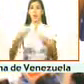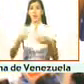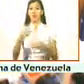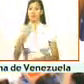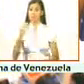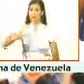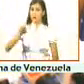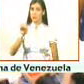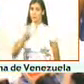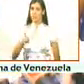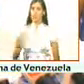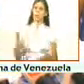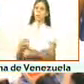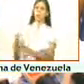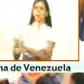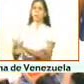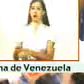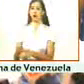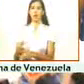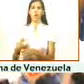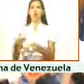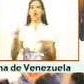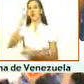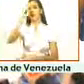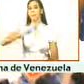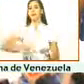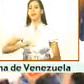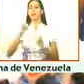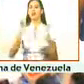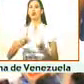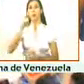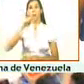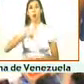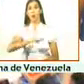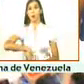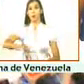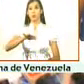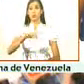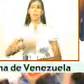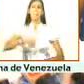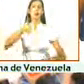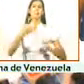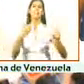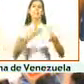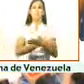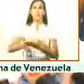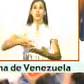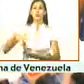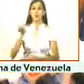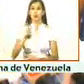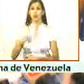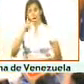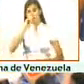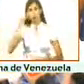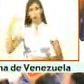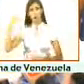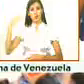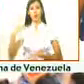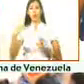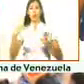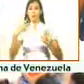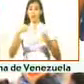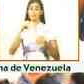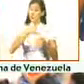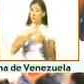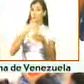hay una dictadura desconociendo la voluntad popular de más de 7 millones de venezolanos que en el año 2007 eligieron al